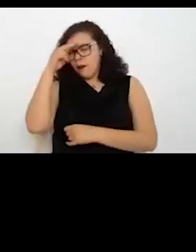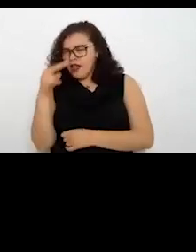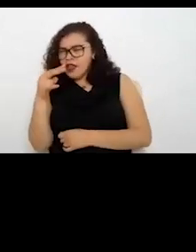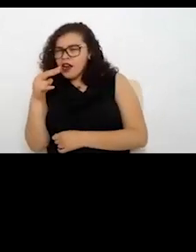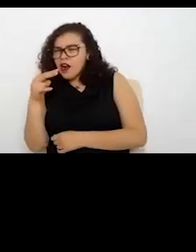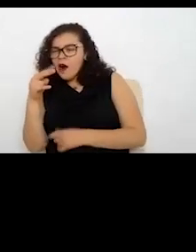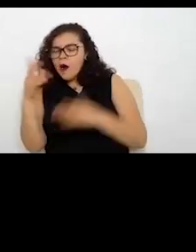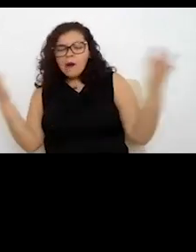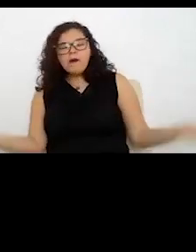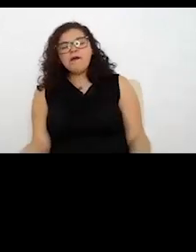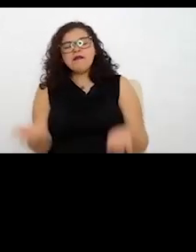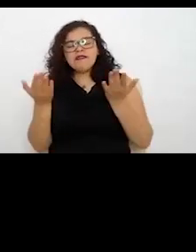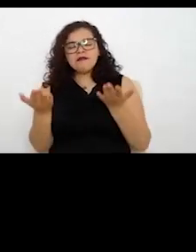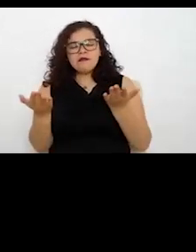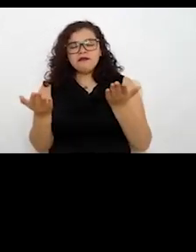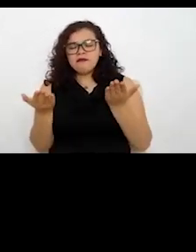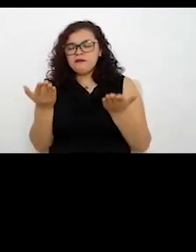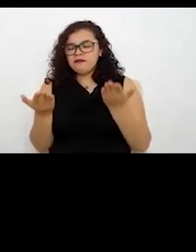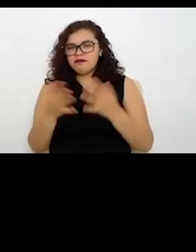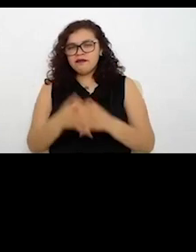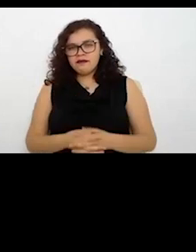al tipo de cambio de la quincena.